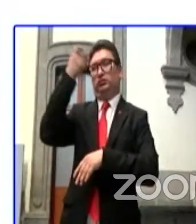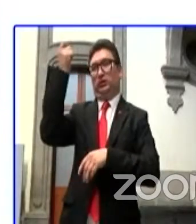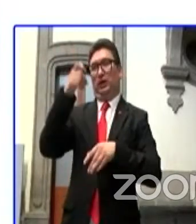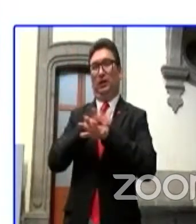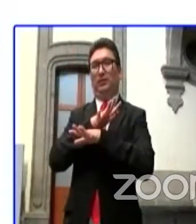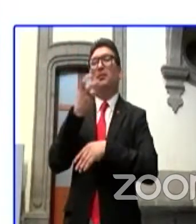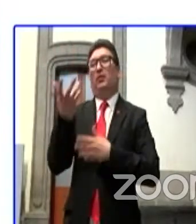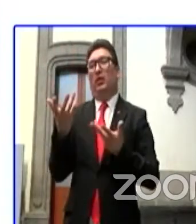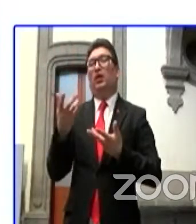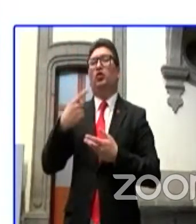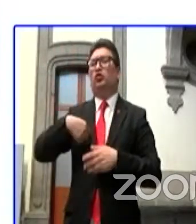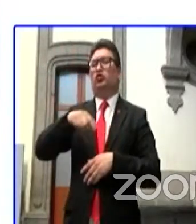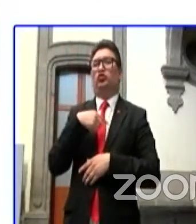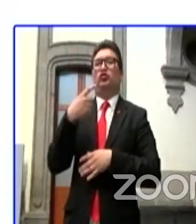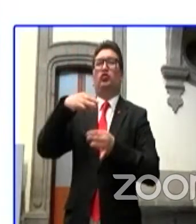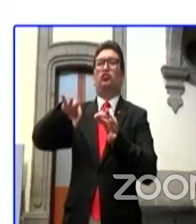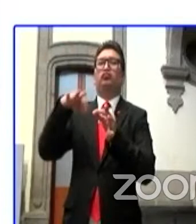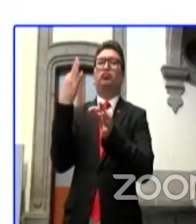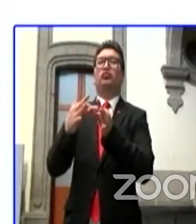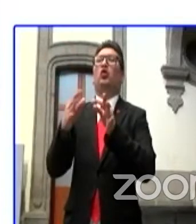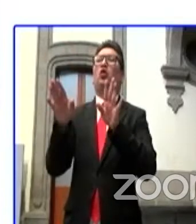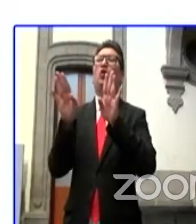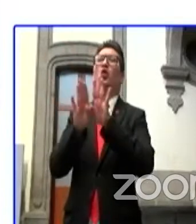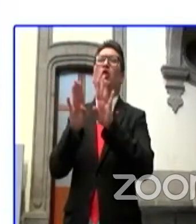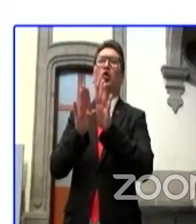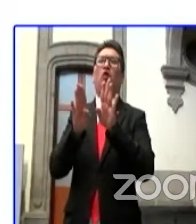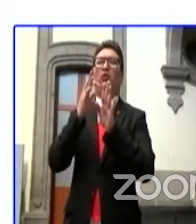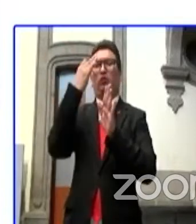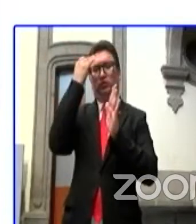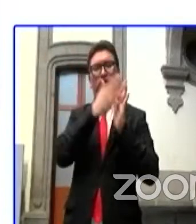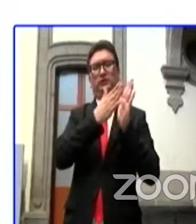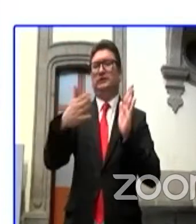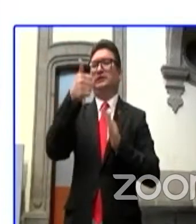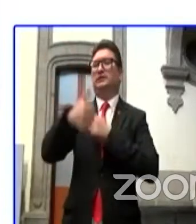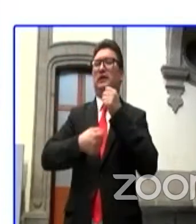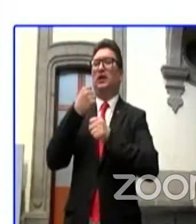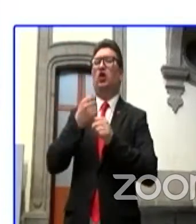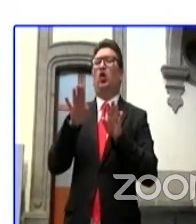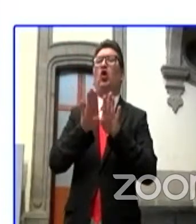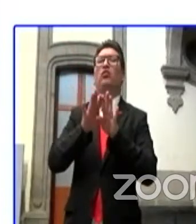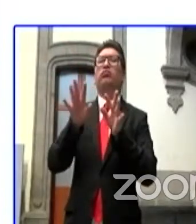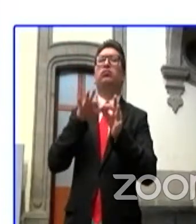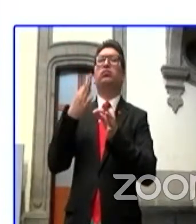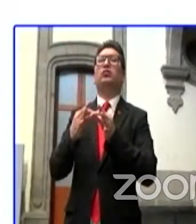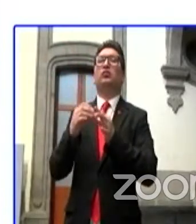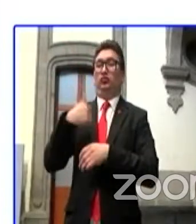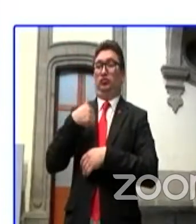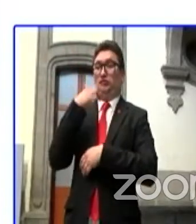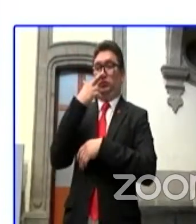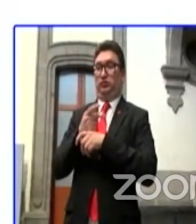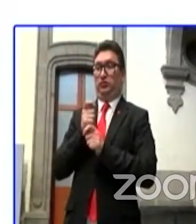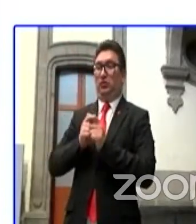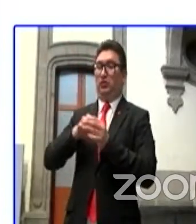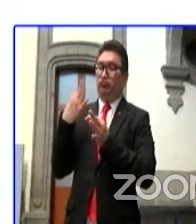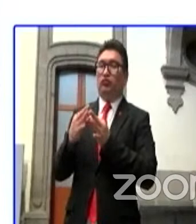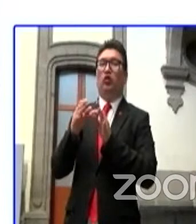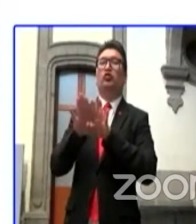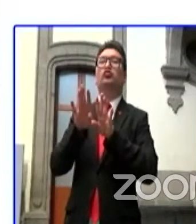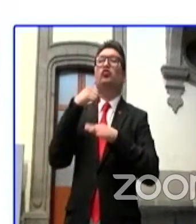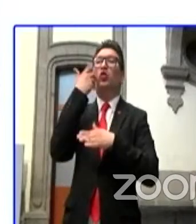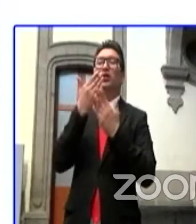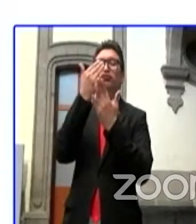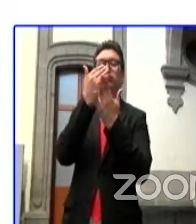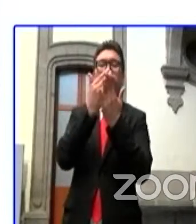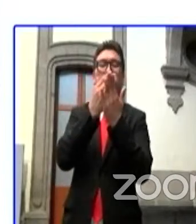¿Cómo terminaría o cómo me gustaría terminar este ciclo, este sexenio, como titular del instituto? Con un documento